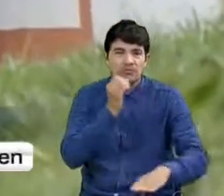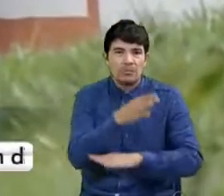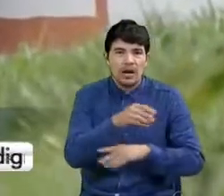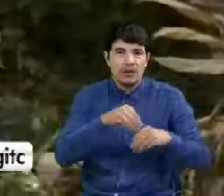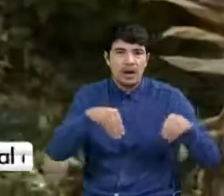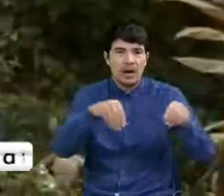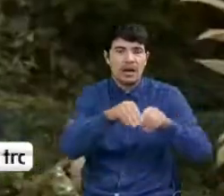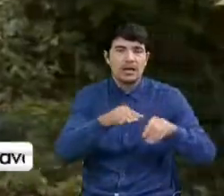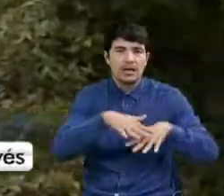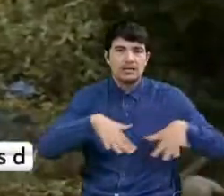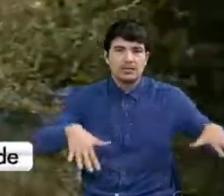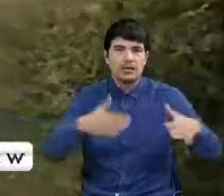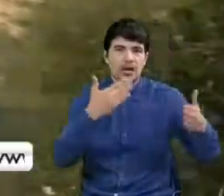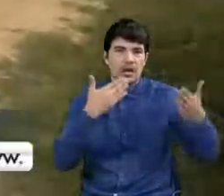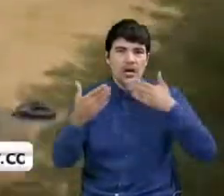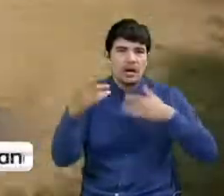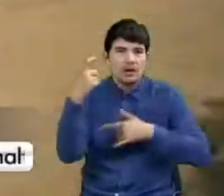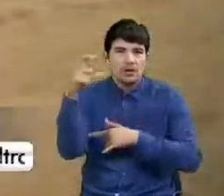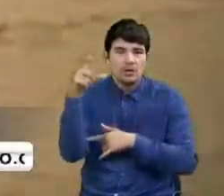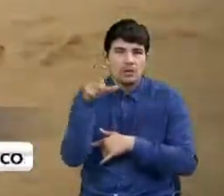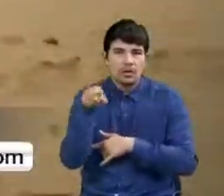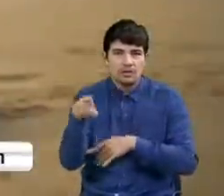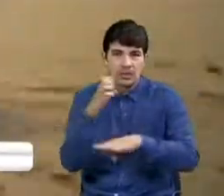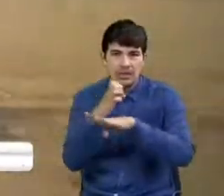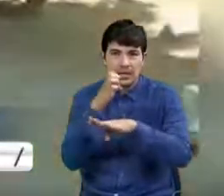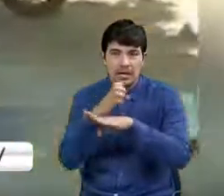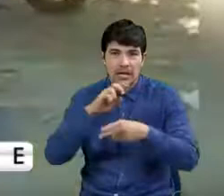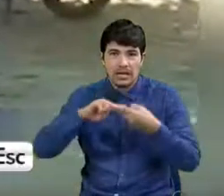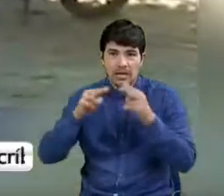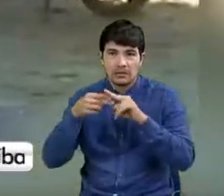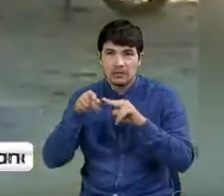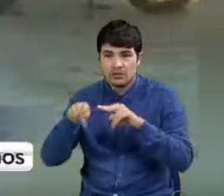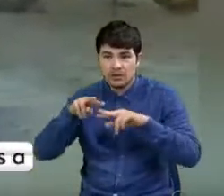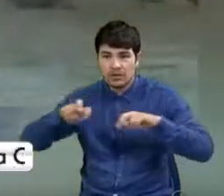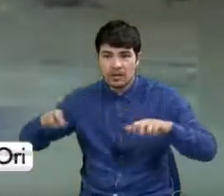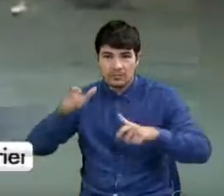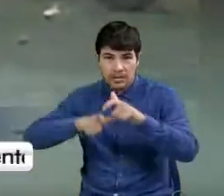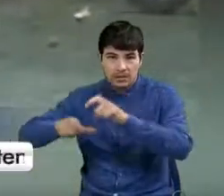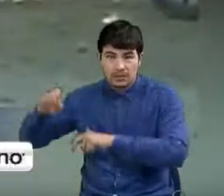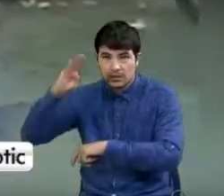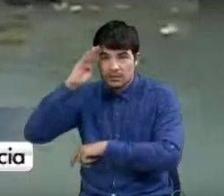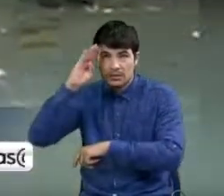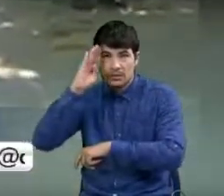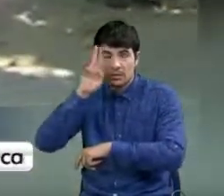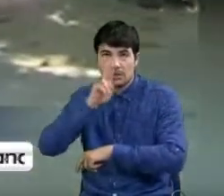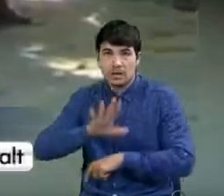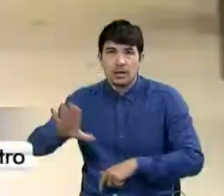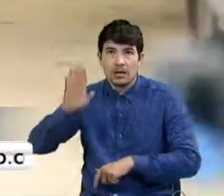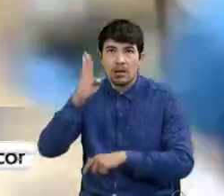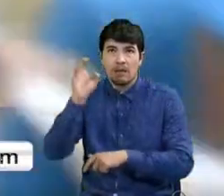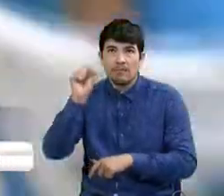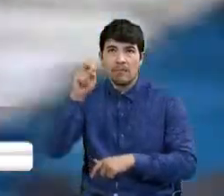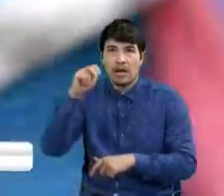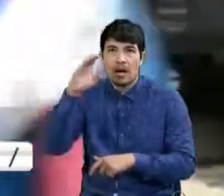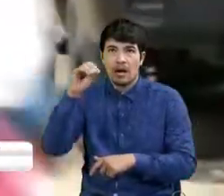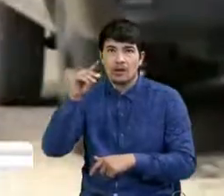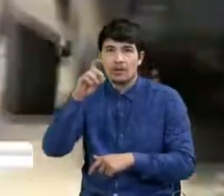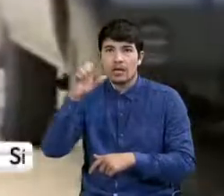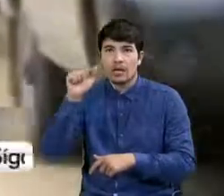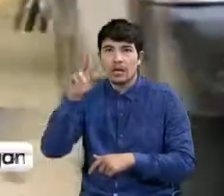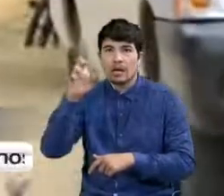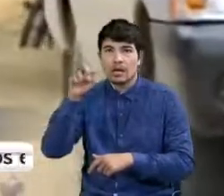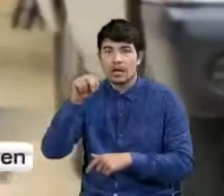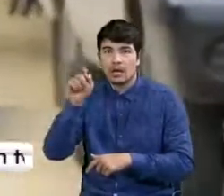zona rural de cúcuta según las entidades involucradas en esa investigación los uniformados de la estación policial de banco de arenas permitían